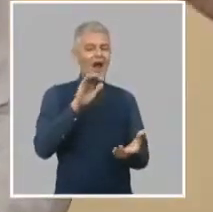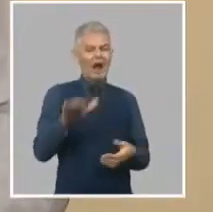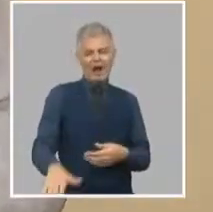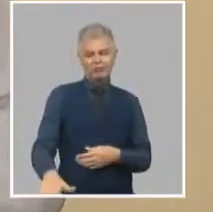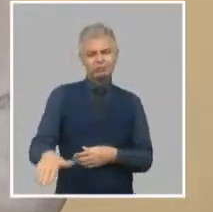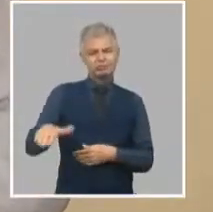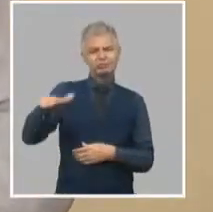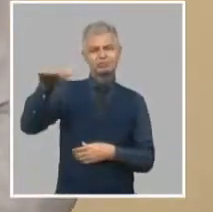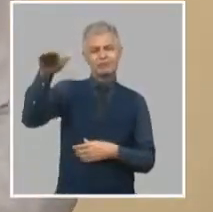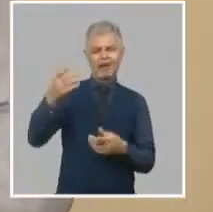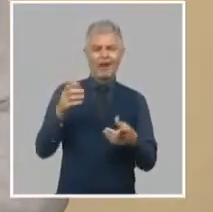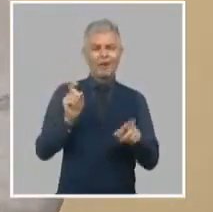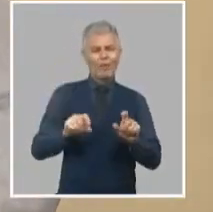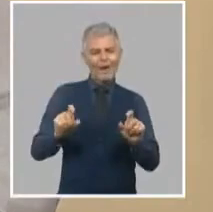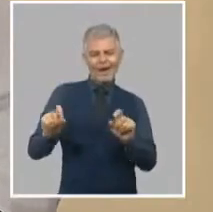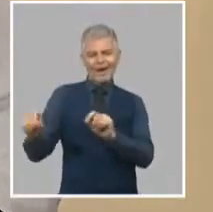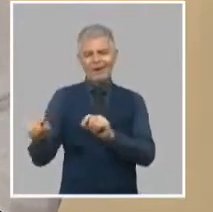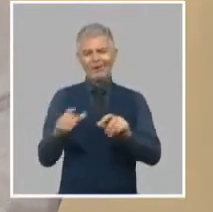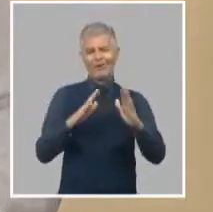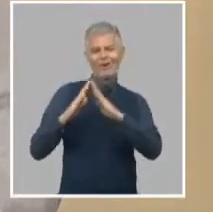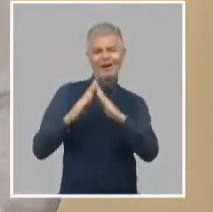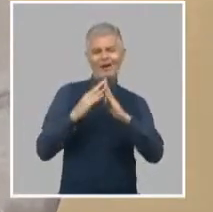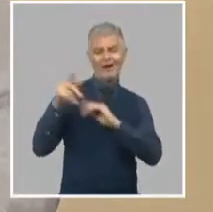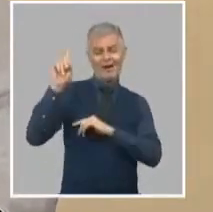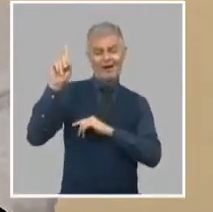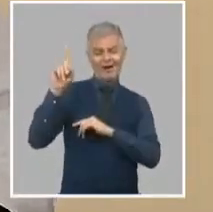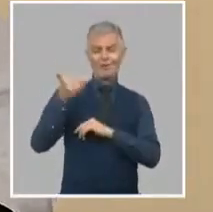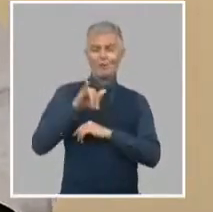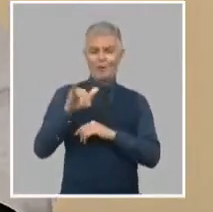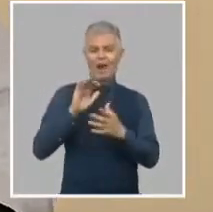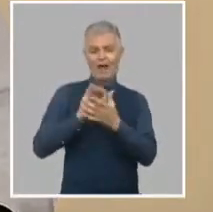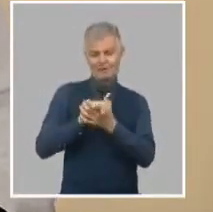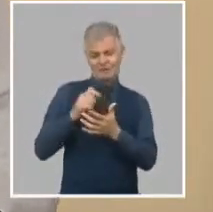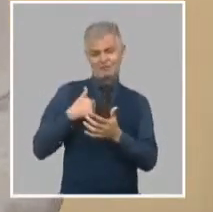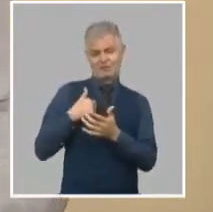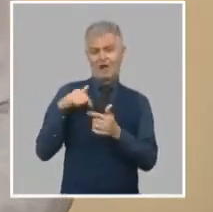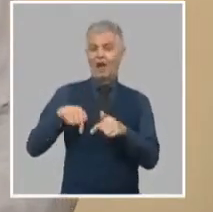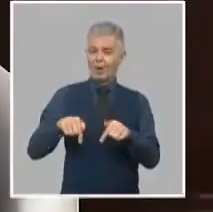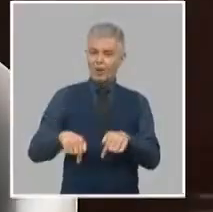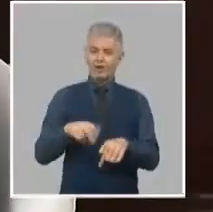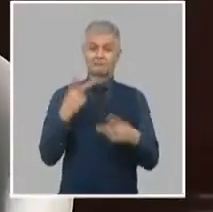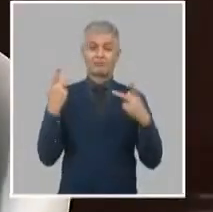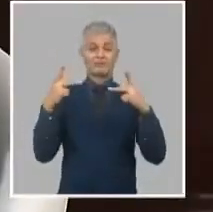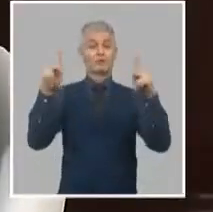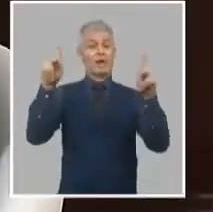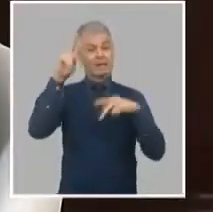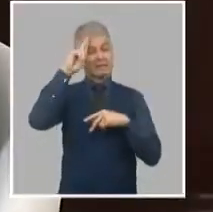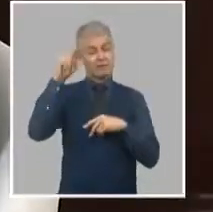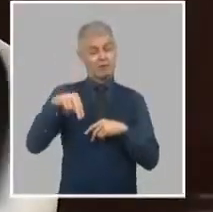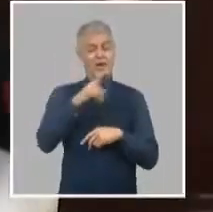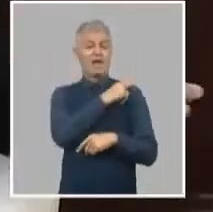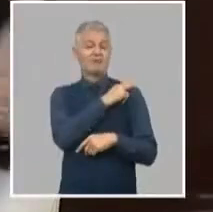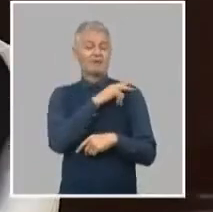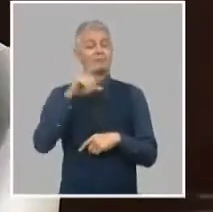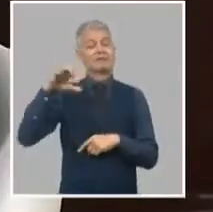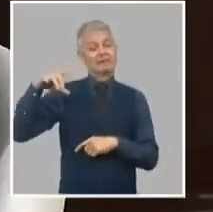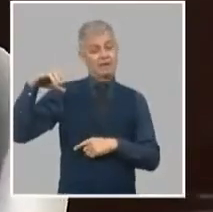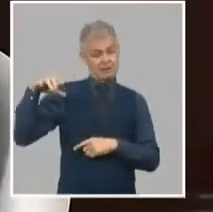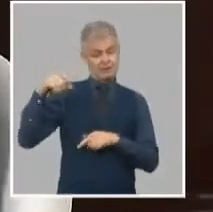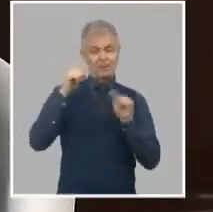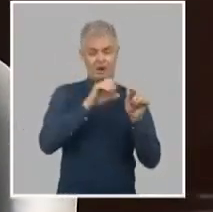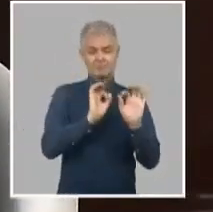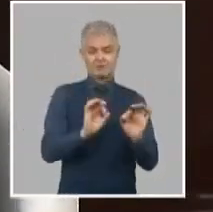de barrio, y hoy todo un profesional de la salud al frente de la Dirección Provincial en Pinar del Río. Con ellos